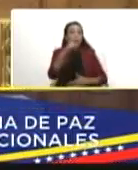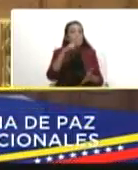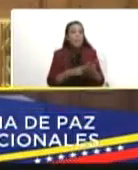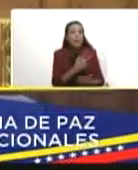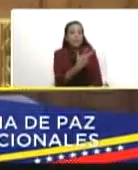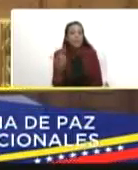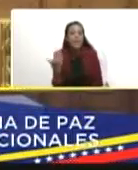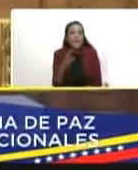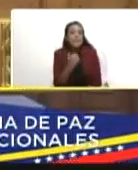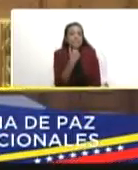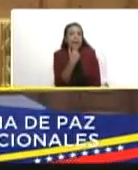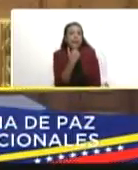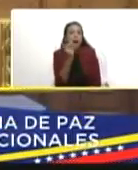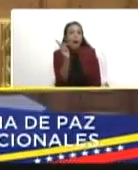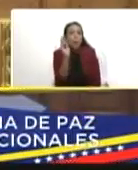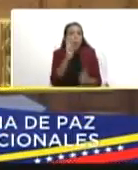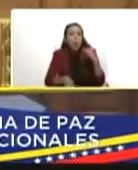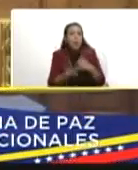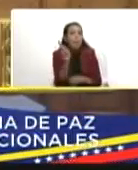2023